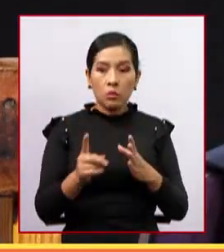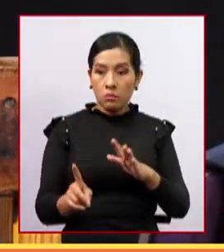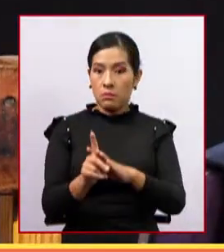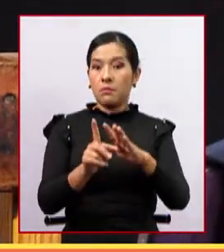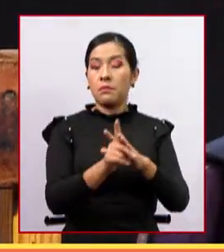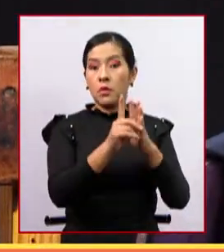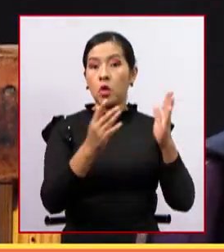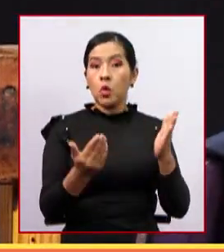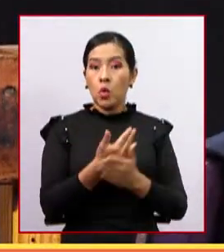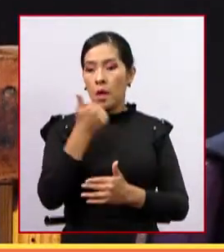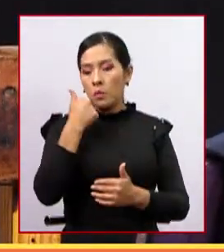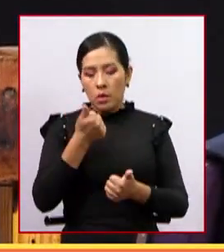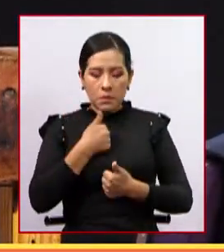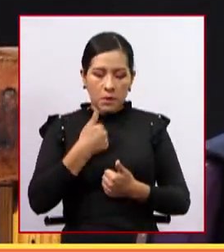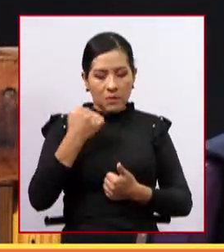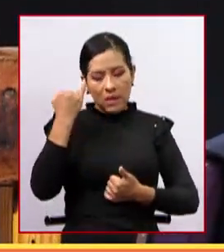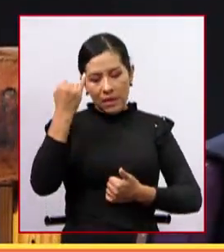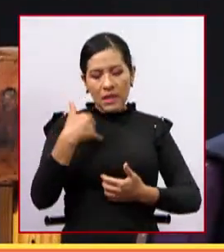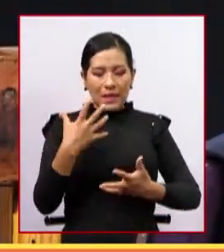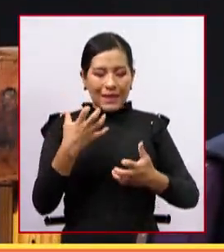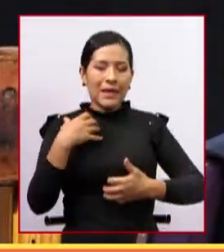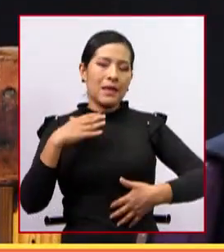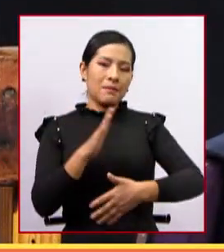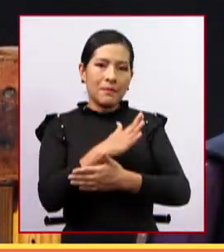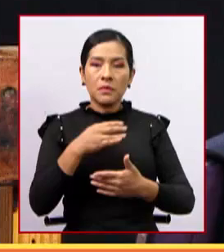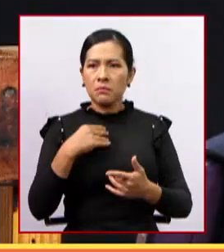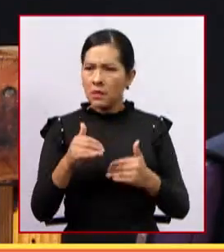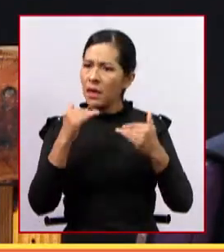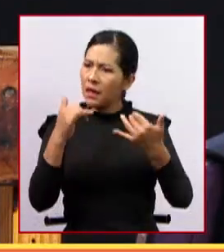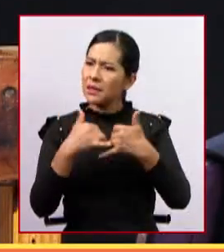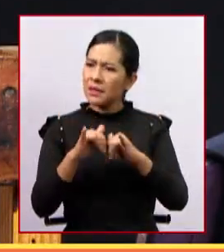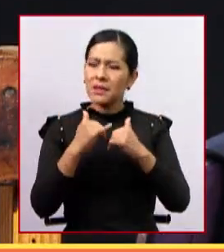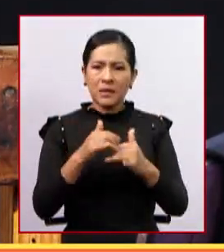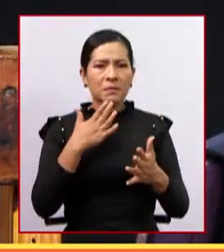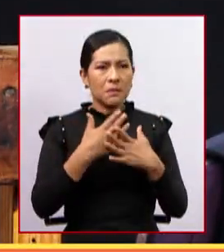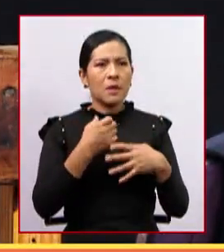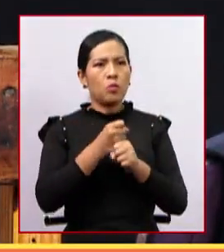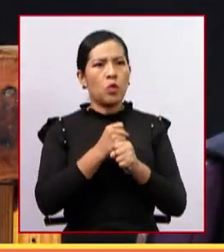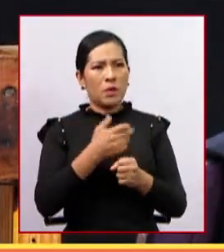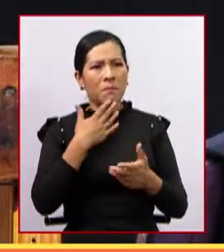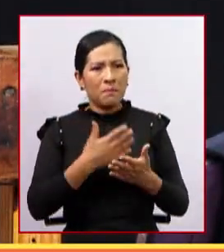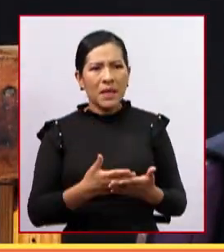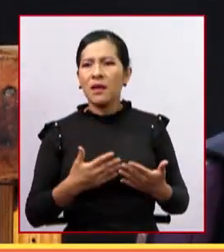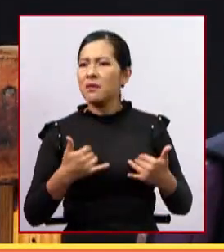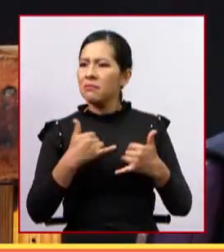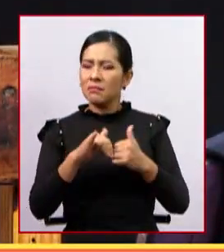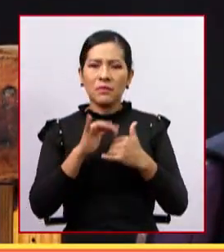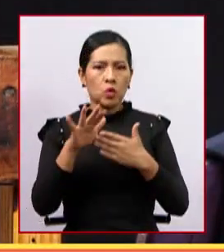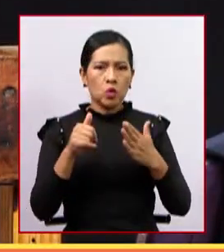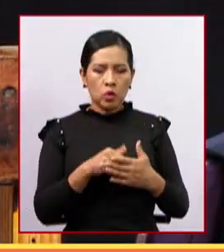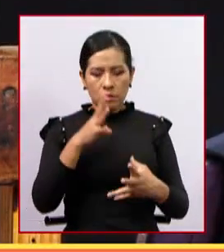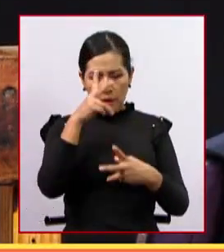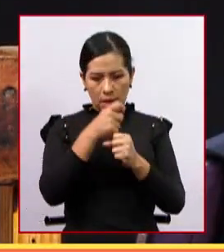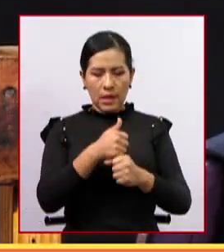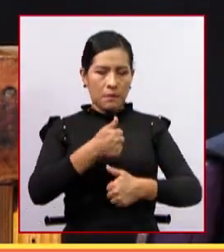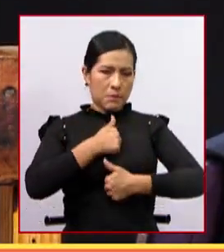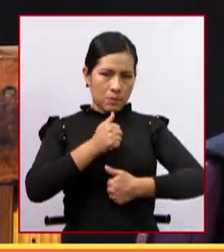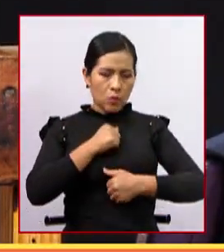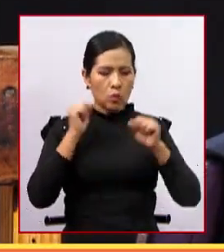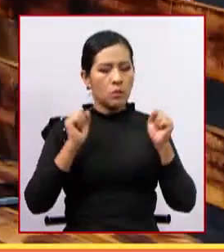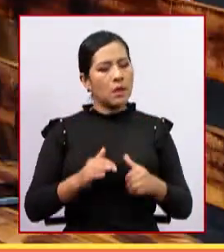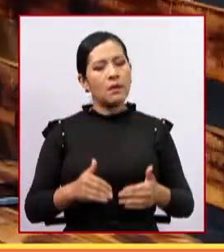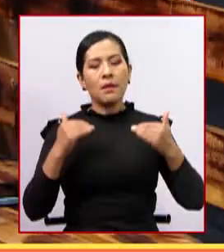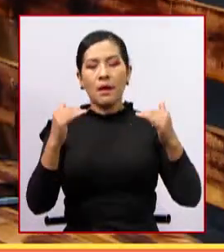gestando a sí mismas. Me importaba mucho que estén activas, que estén productivas, que estén creyendo, digamos, en lo